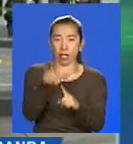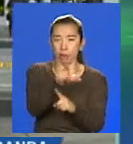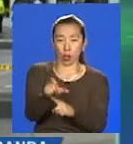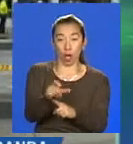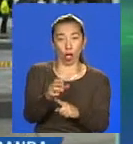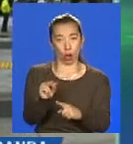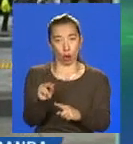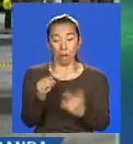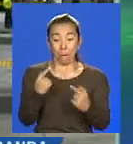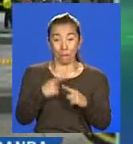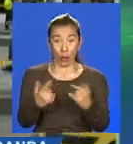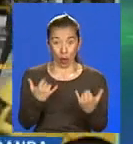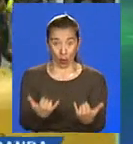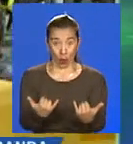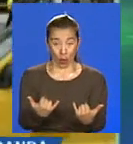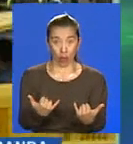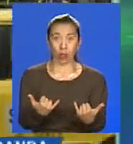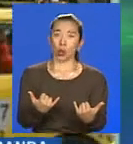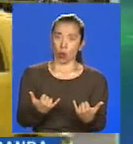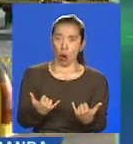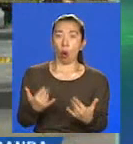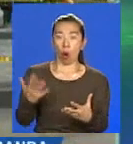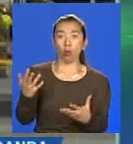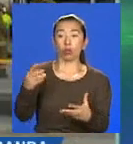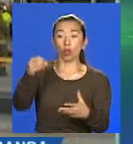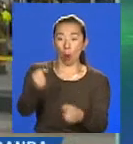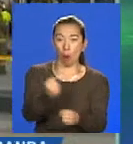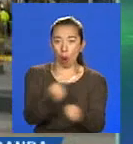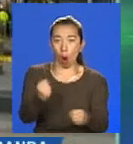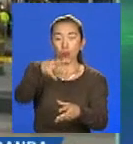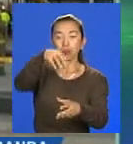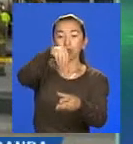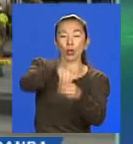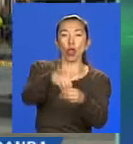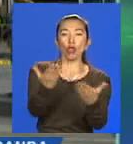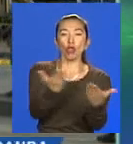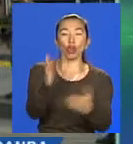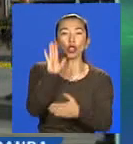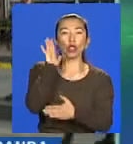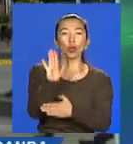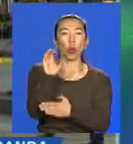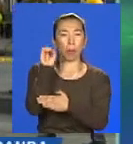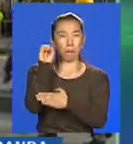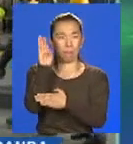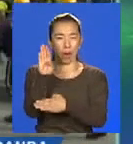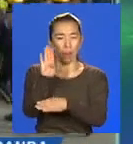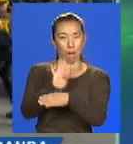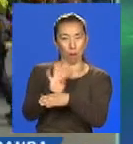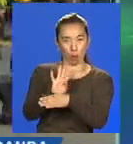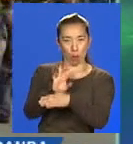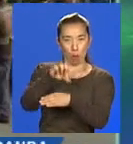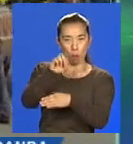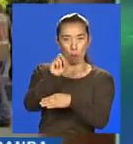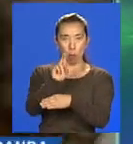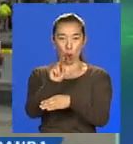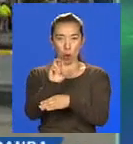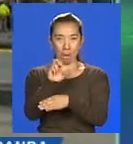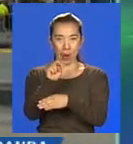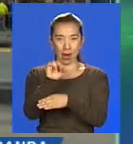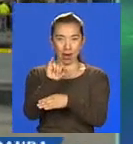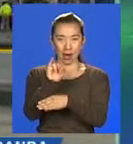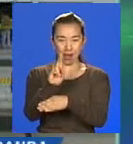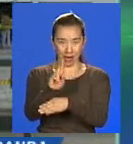caso, este petardo es instalado al interior o abandonado al interior de una institución bancaria. Tenemos una alerta previa sobre